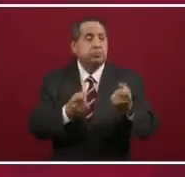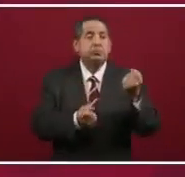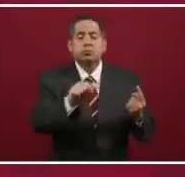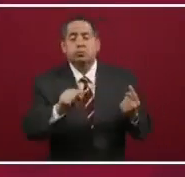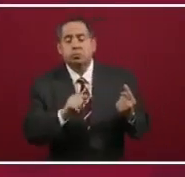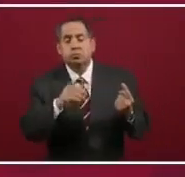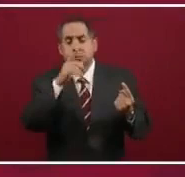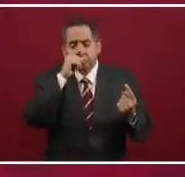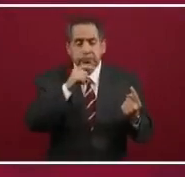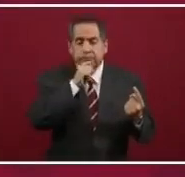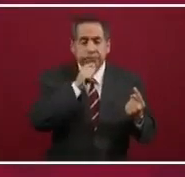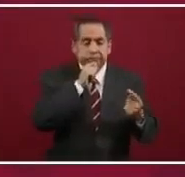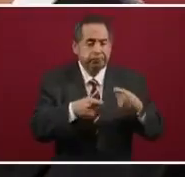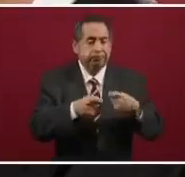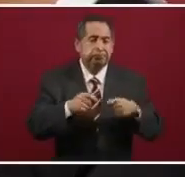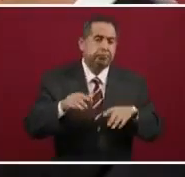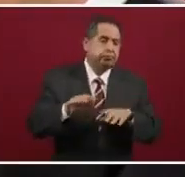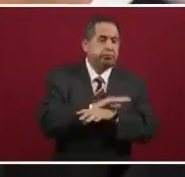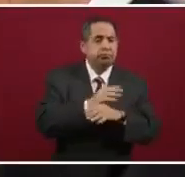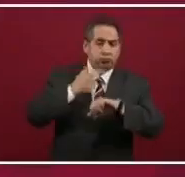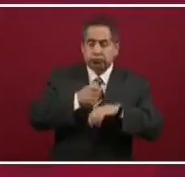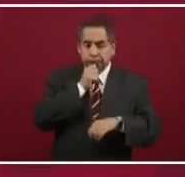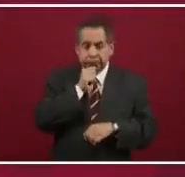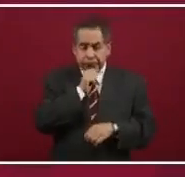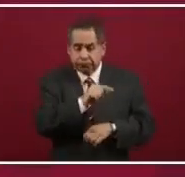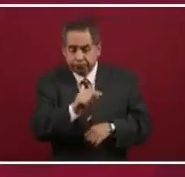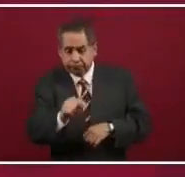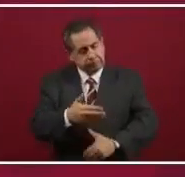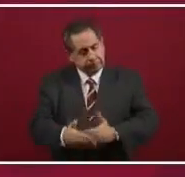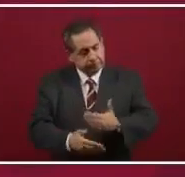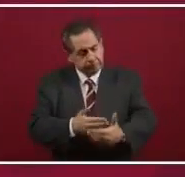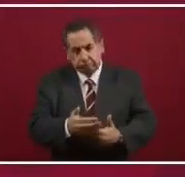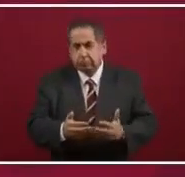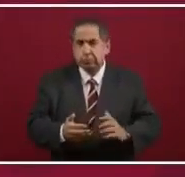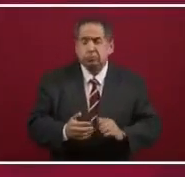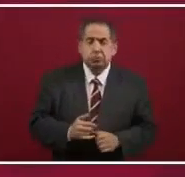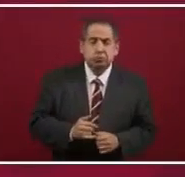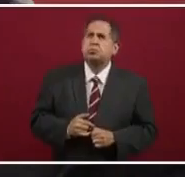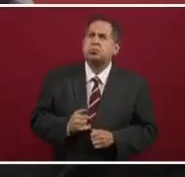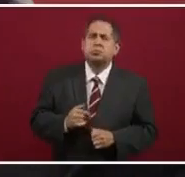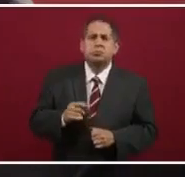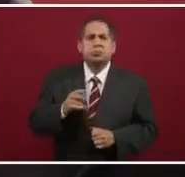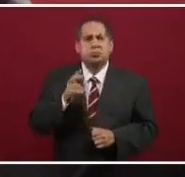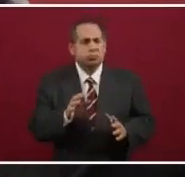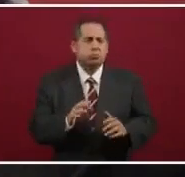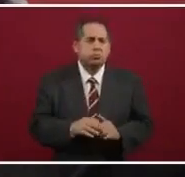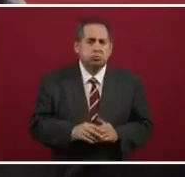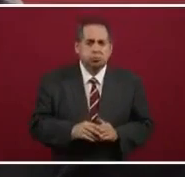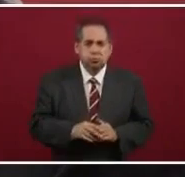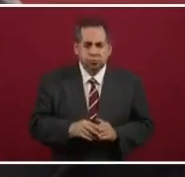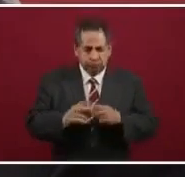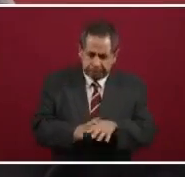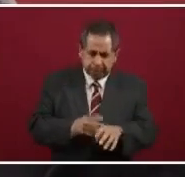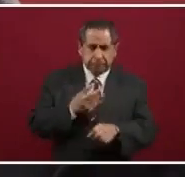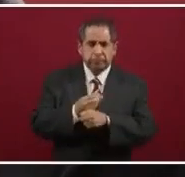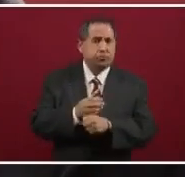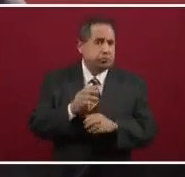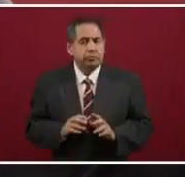podido llevar a cabo el cambio de los encargados, está en proceso ya de